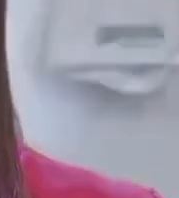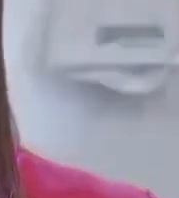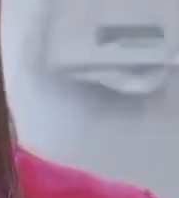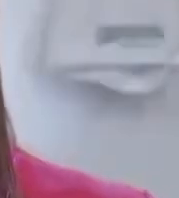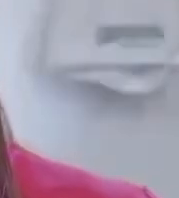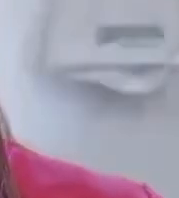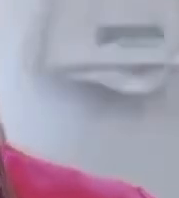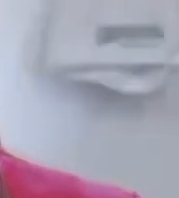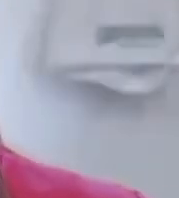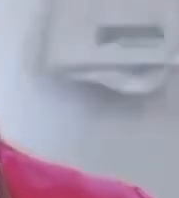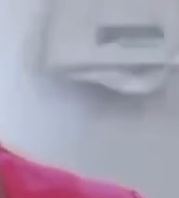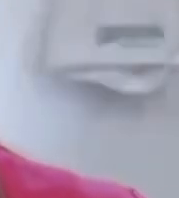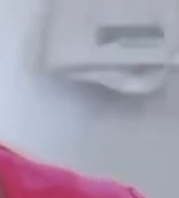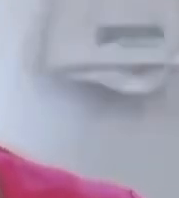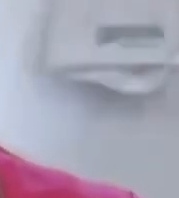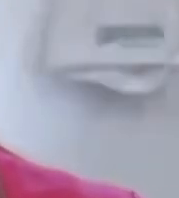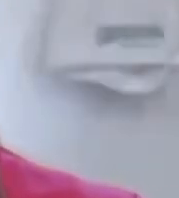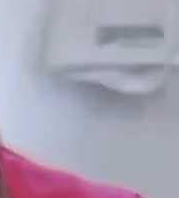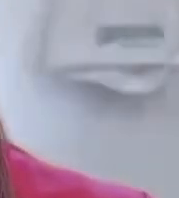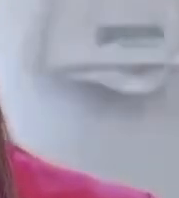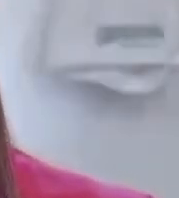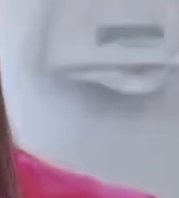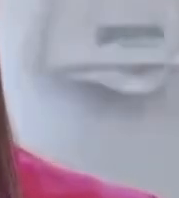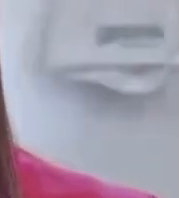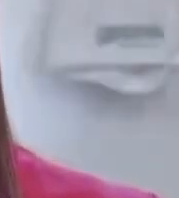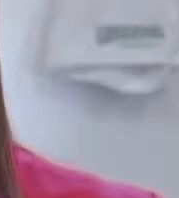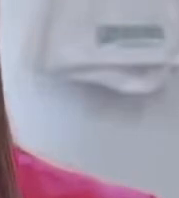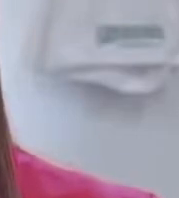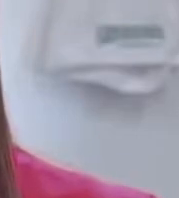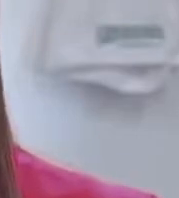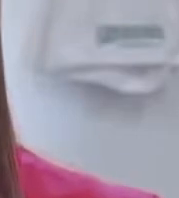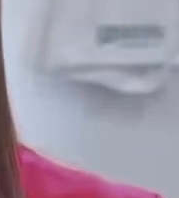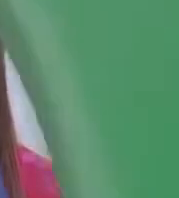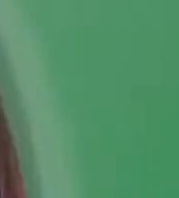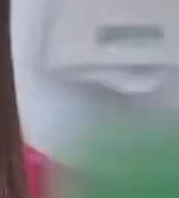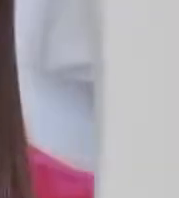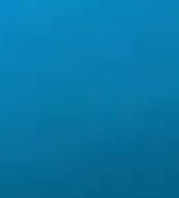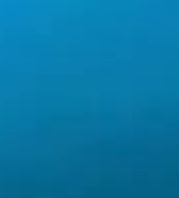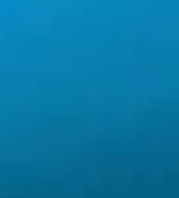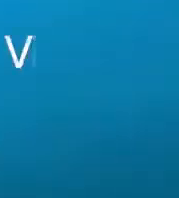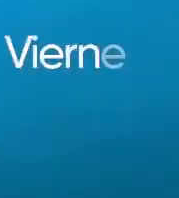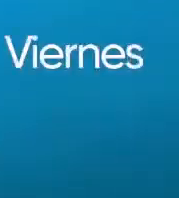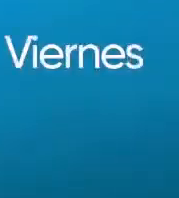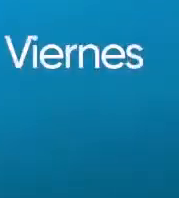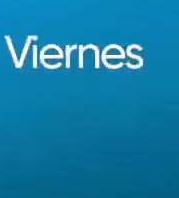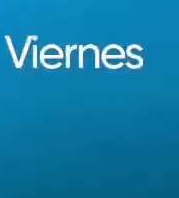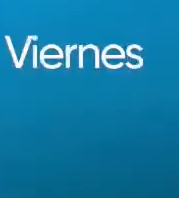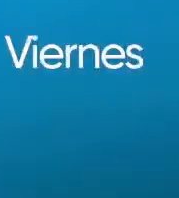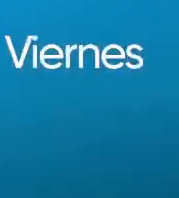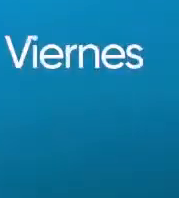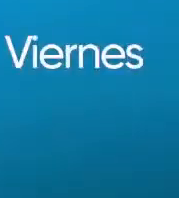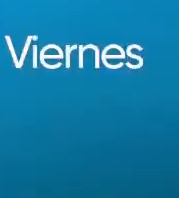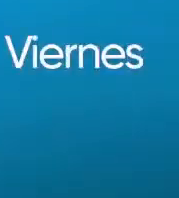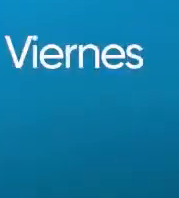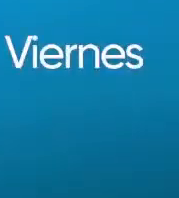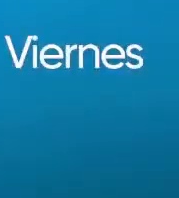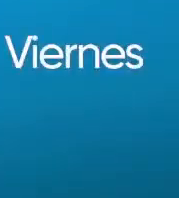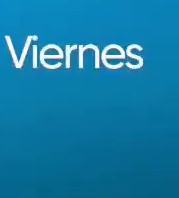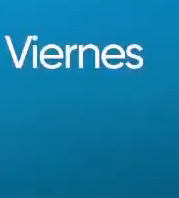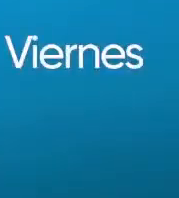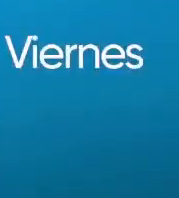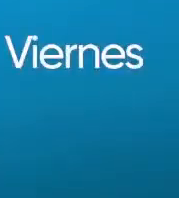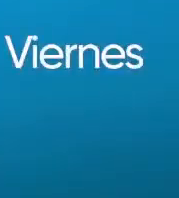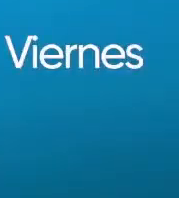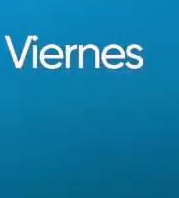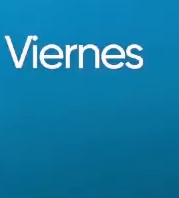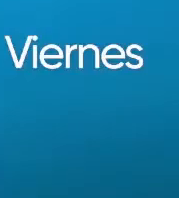Ilse Bakovic y los lunes, miércoles y viernes hablamos de economía plural. Lo espero. Economía Plural 2030